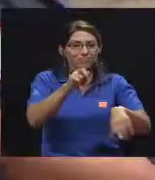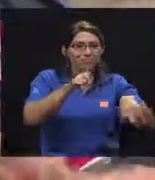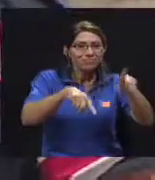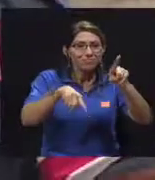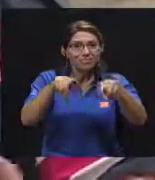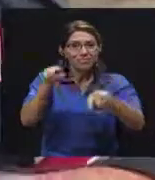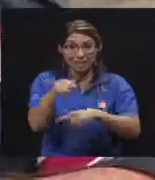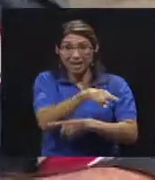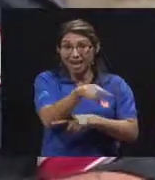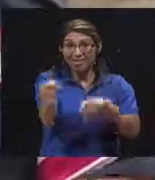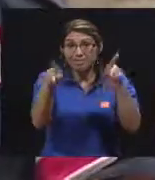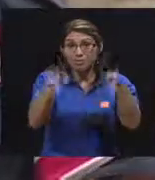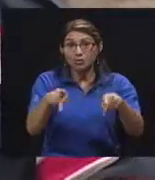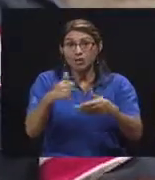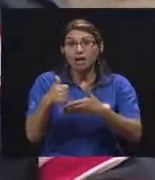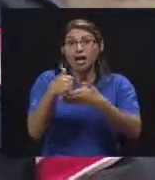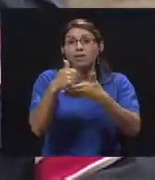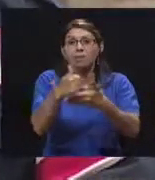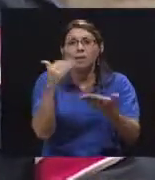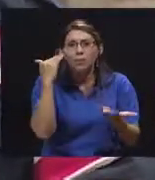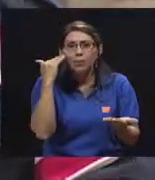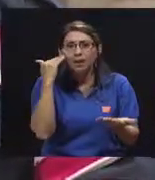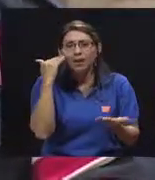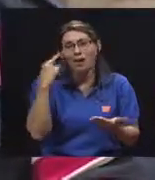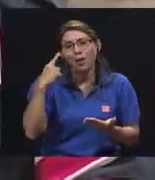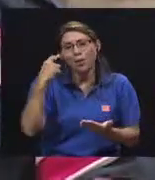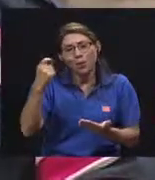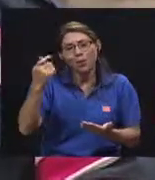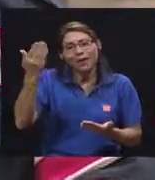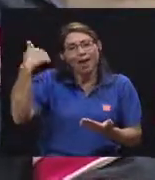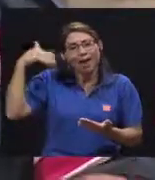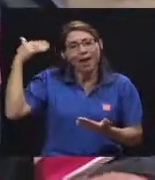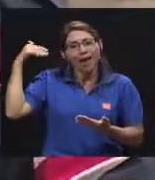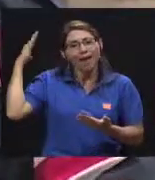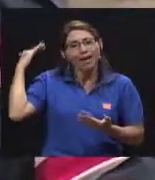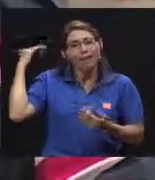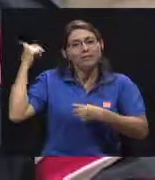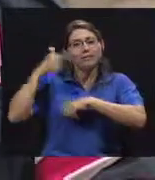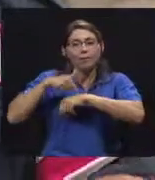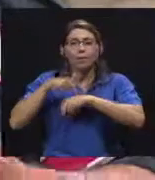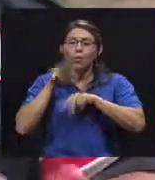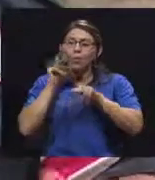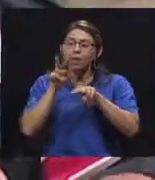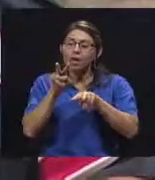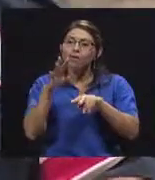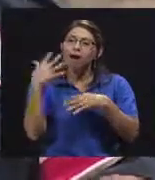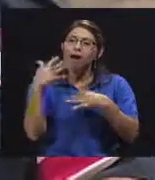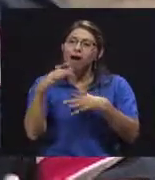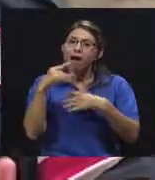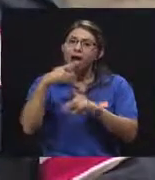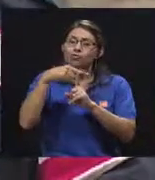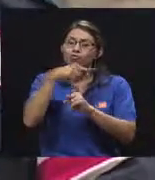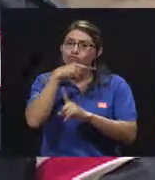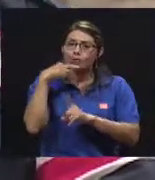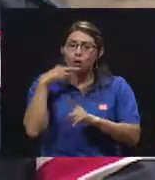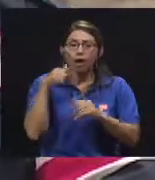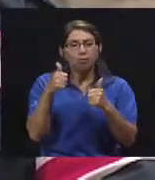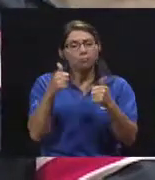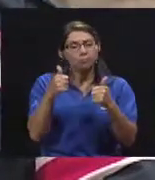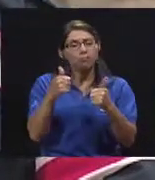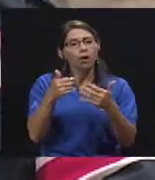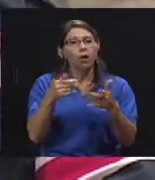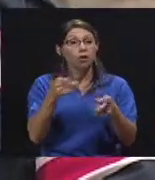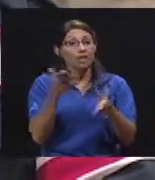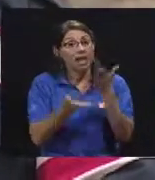es porque en el pasado vieron al servicio de la Cruz Roja en todo su esplendor o ellos mismos necesitaron en algún